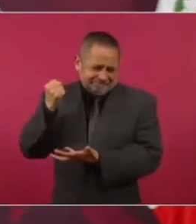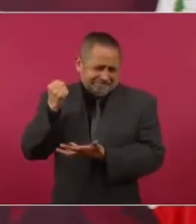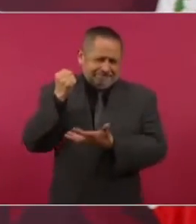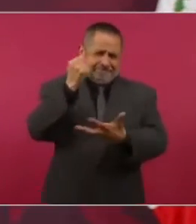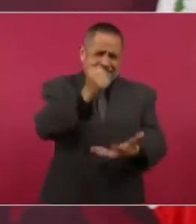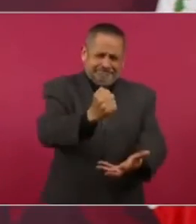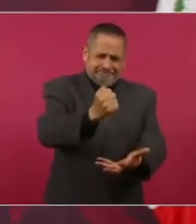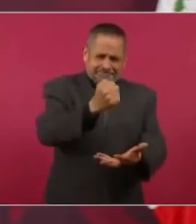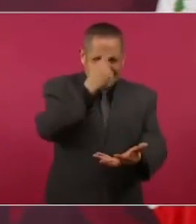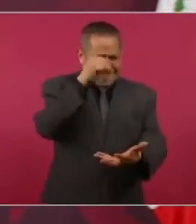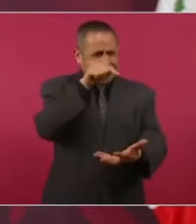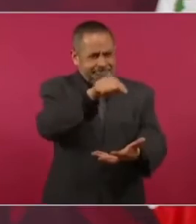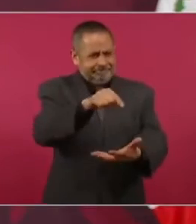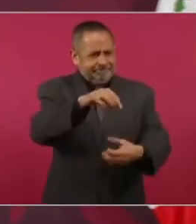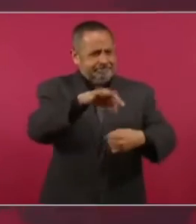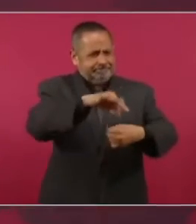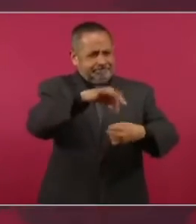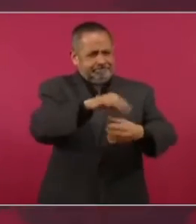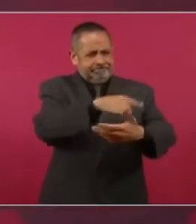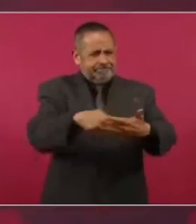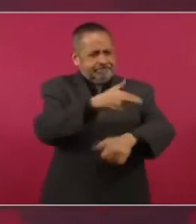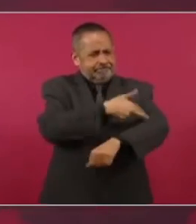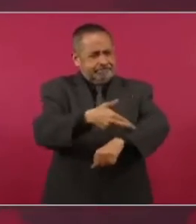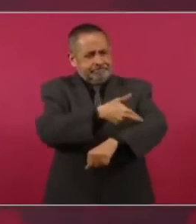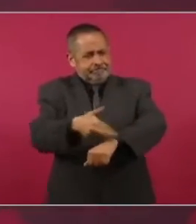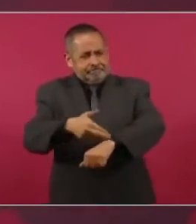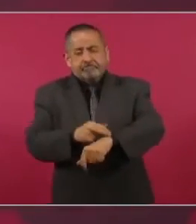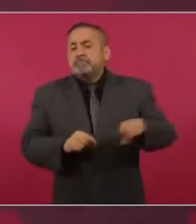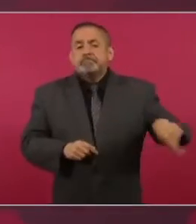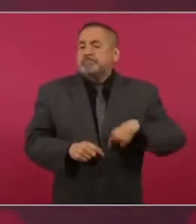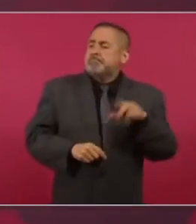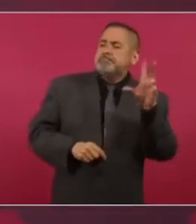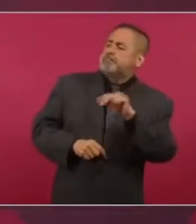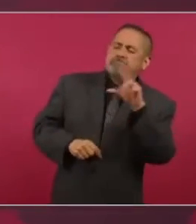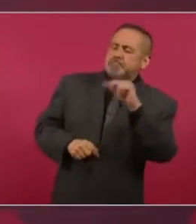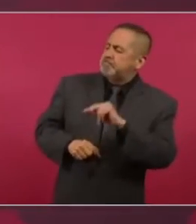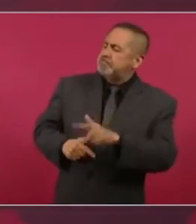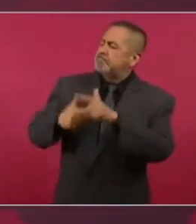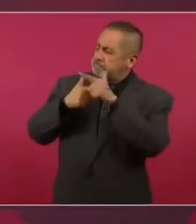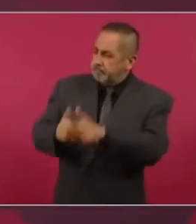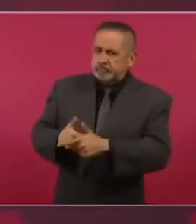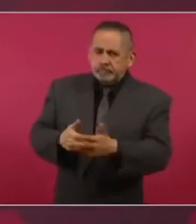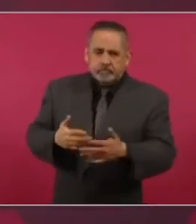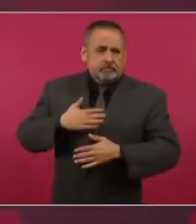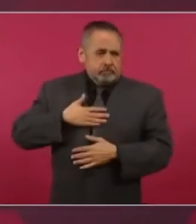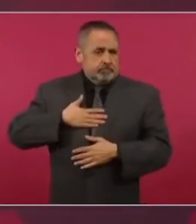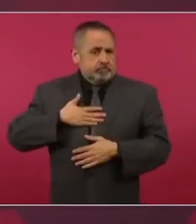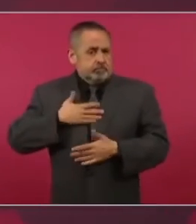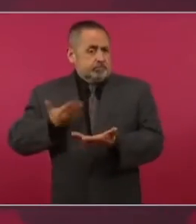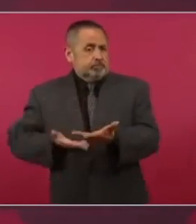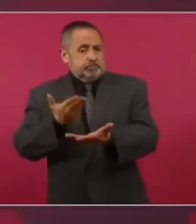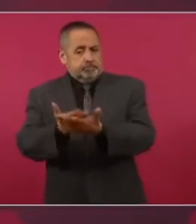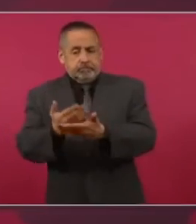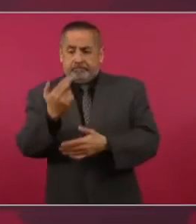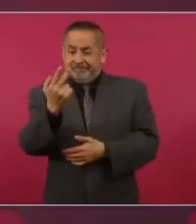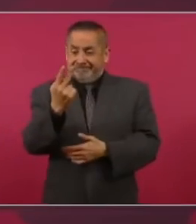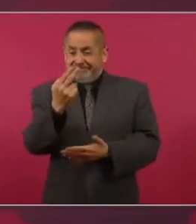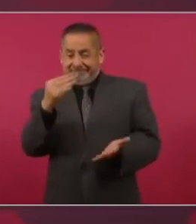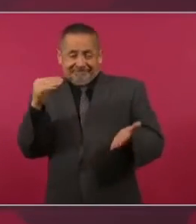Eso fue lo que se impidió, que en vez de 25,000 millones de